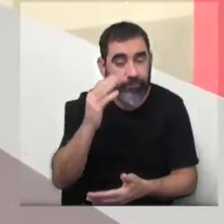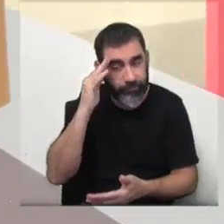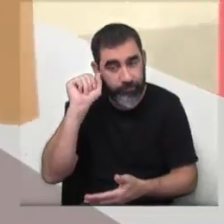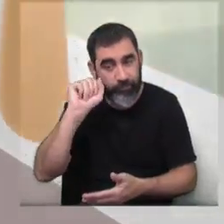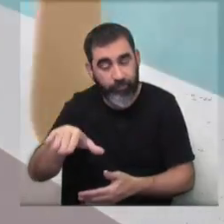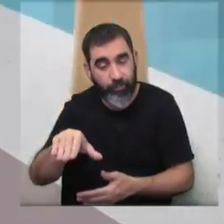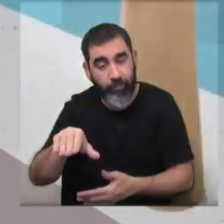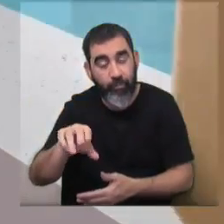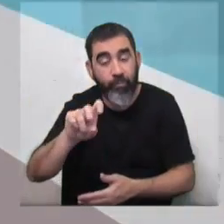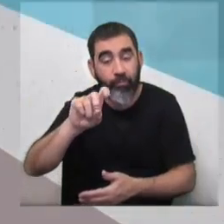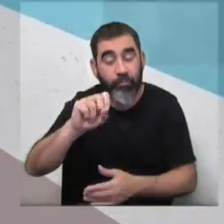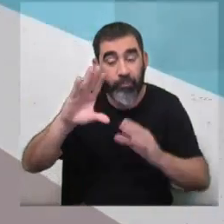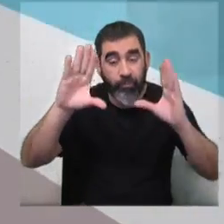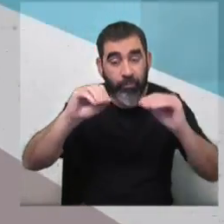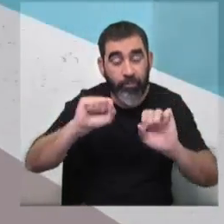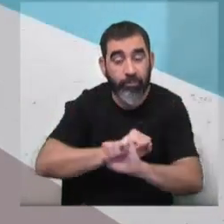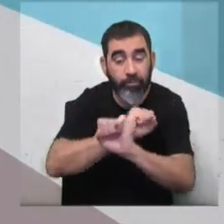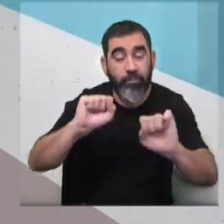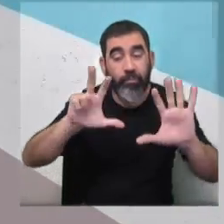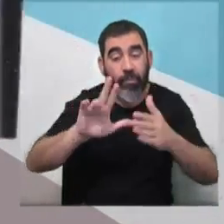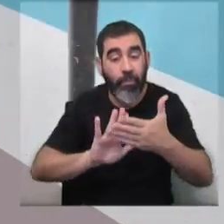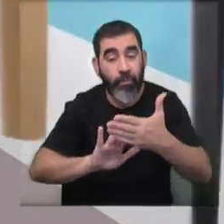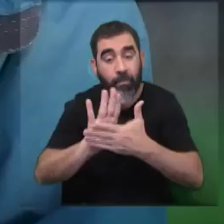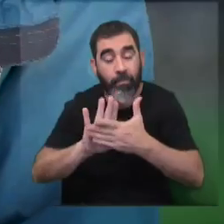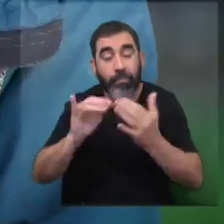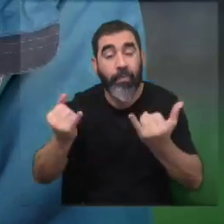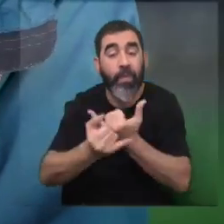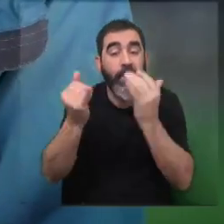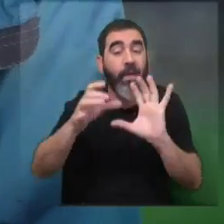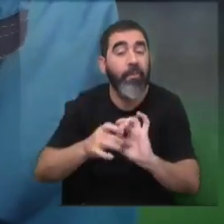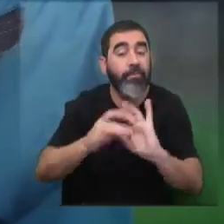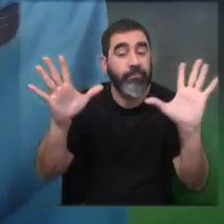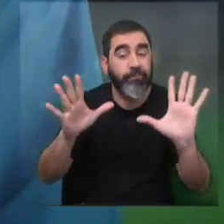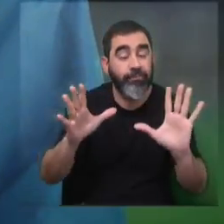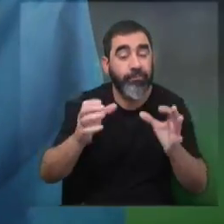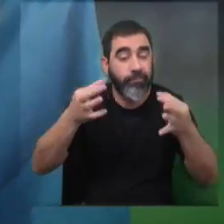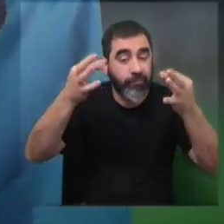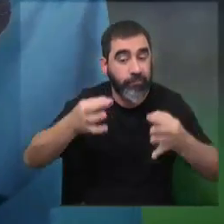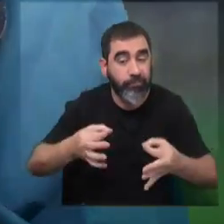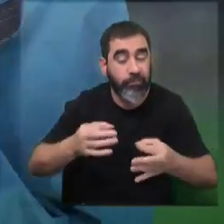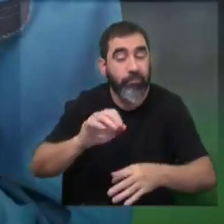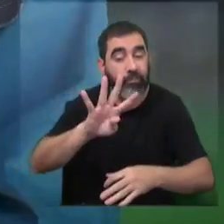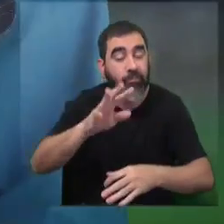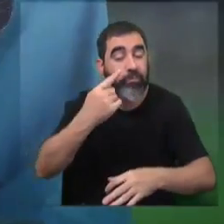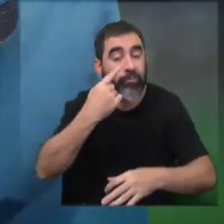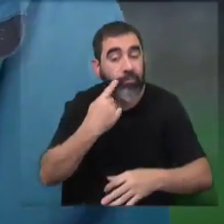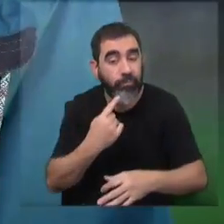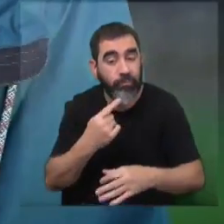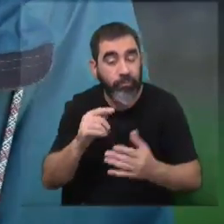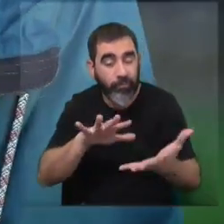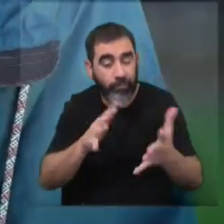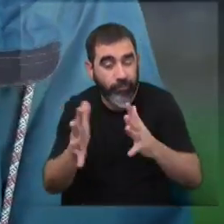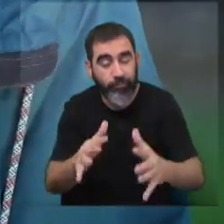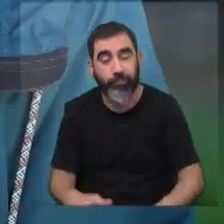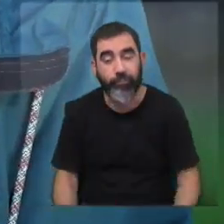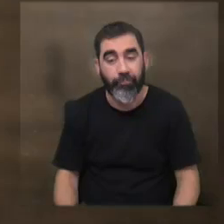0 de la noche y se despierta a las 8, los días libres, decimos que su cronotipo es 4. Es una aproximación,